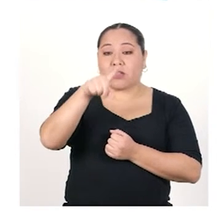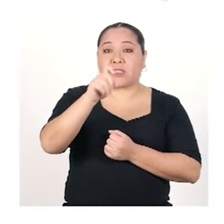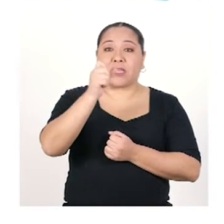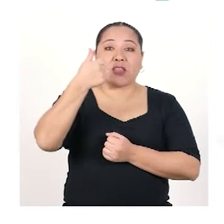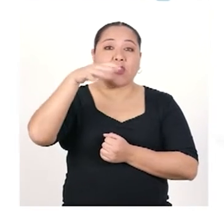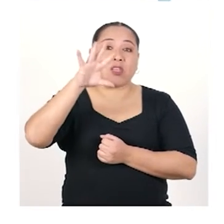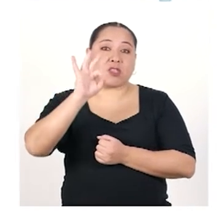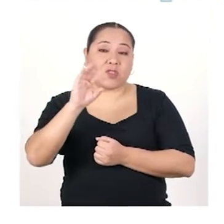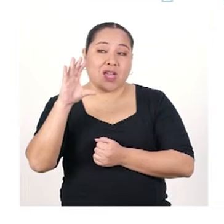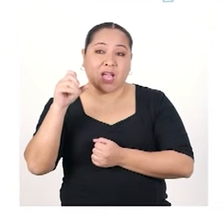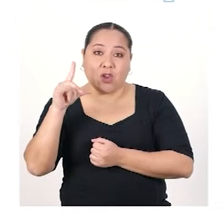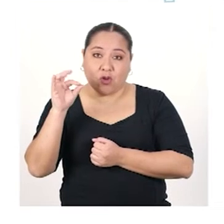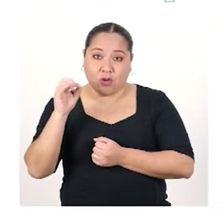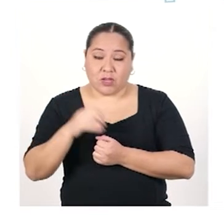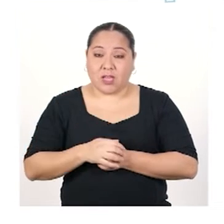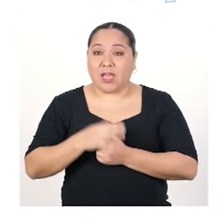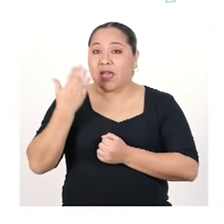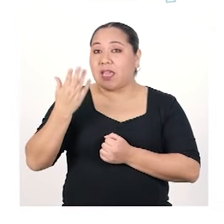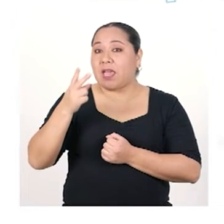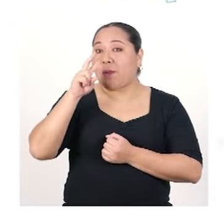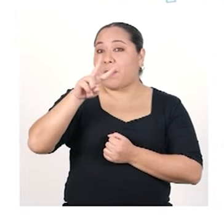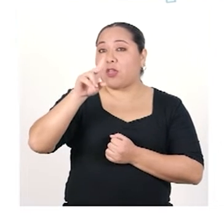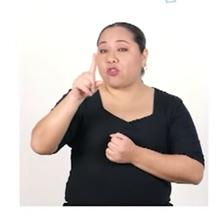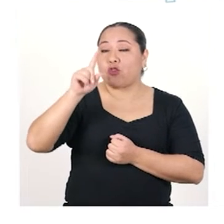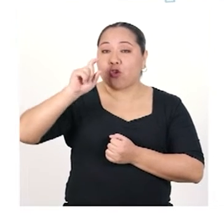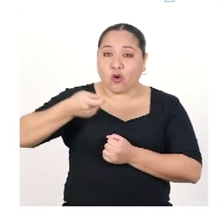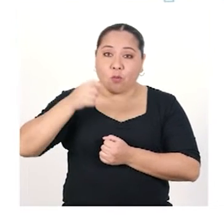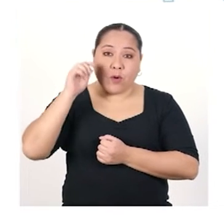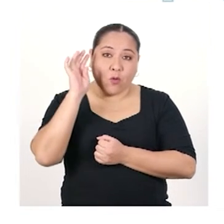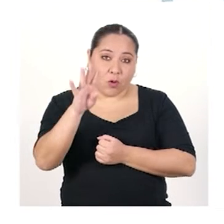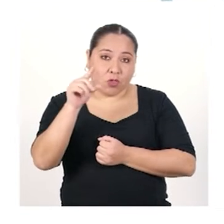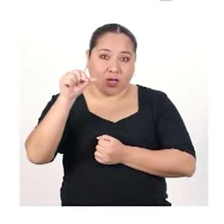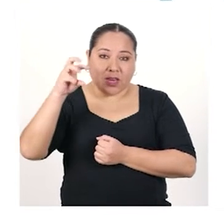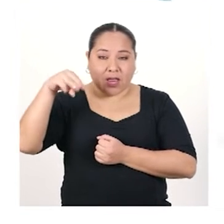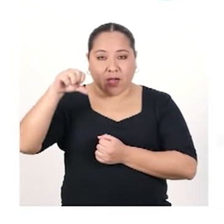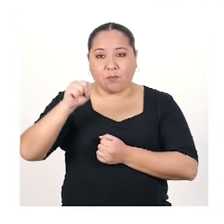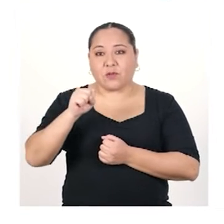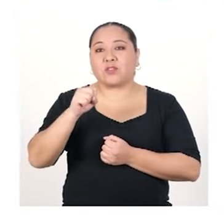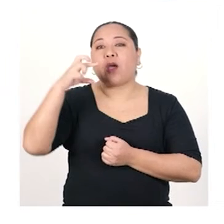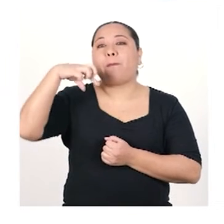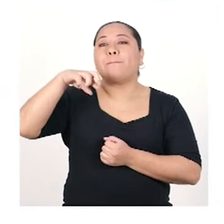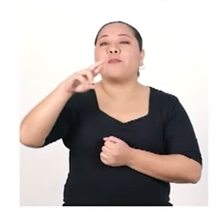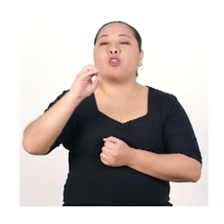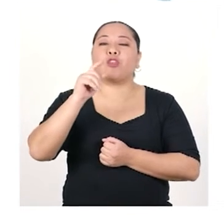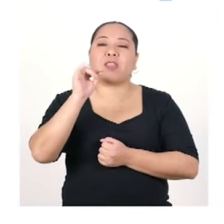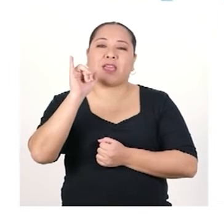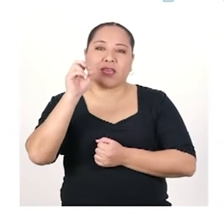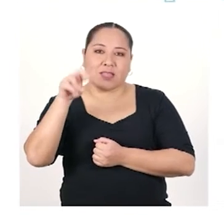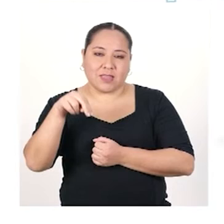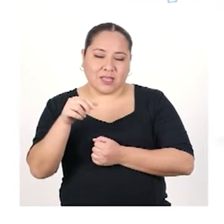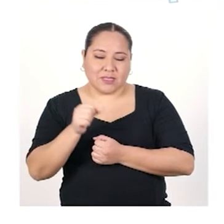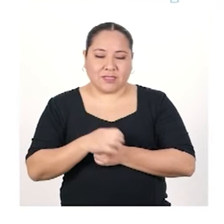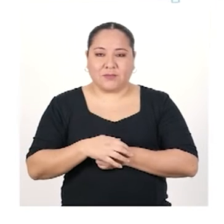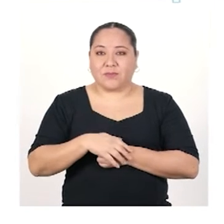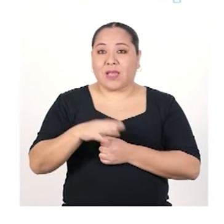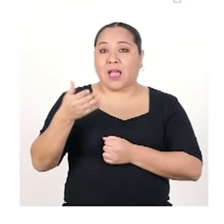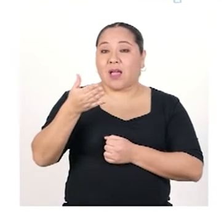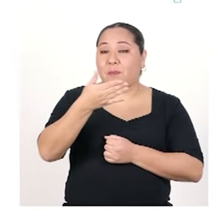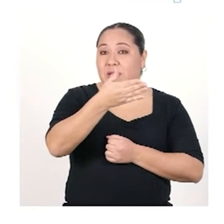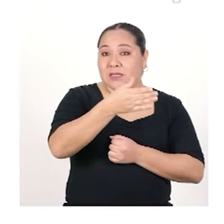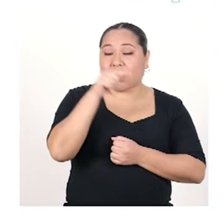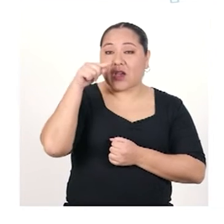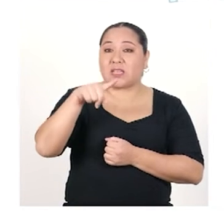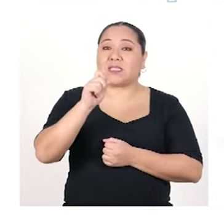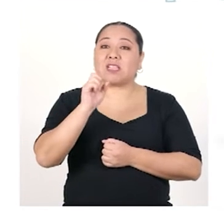tiene 119 calorías y 21,4 gramos de proteínas. La carne de